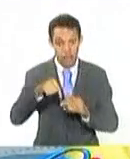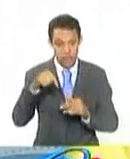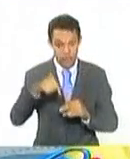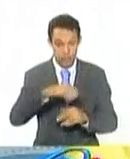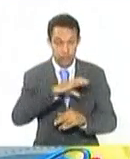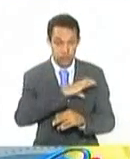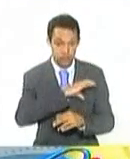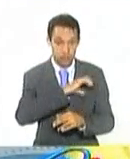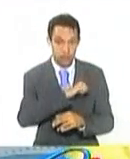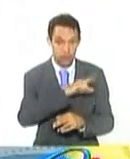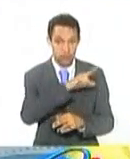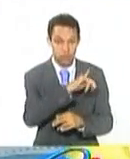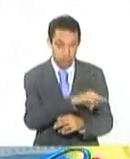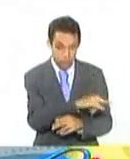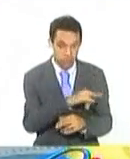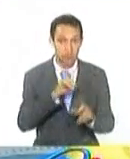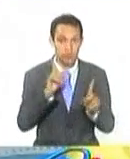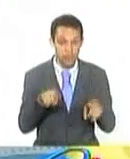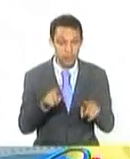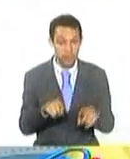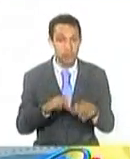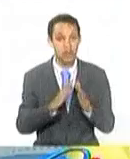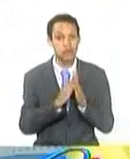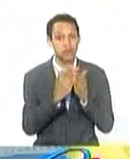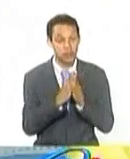la la en droguería